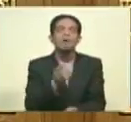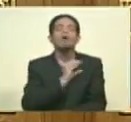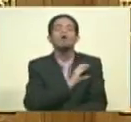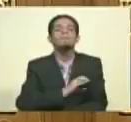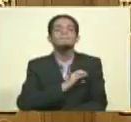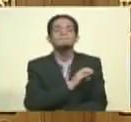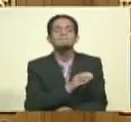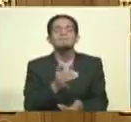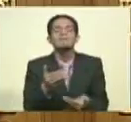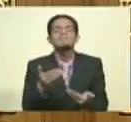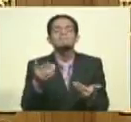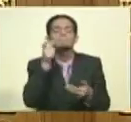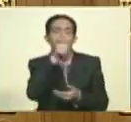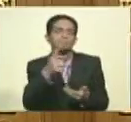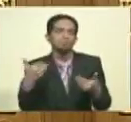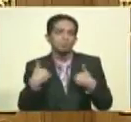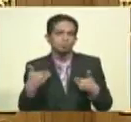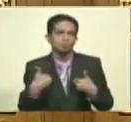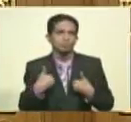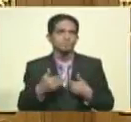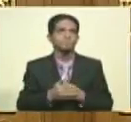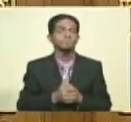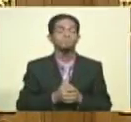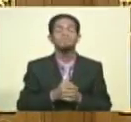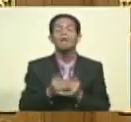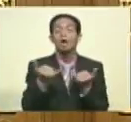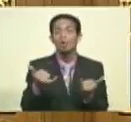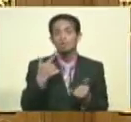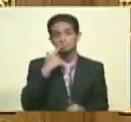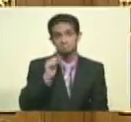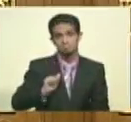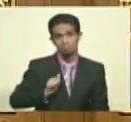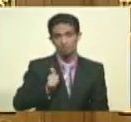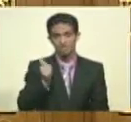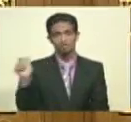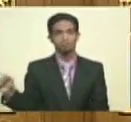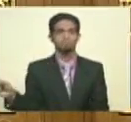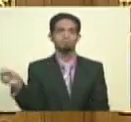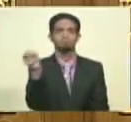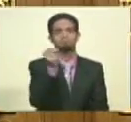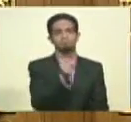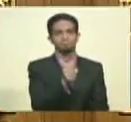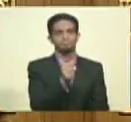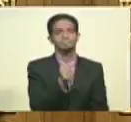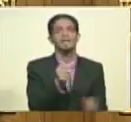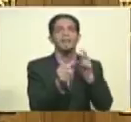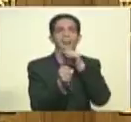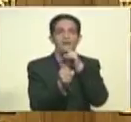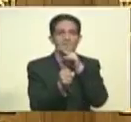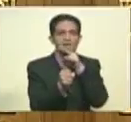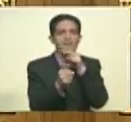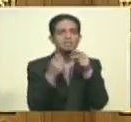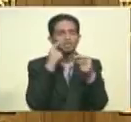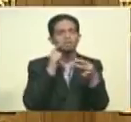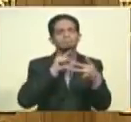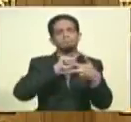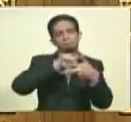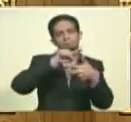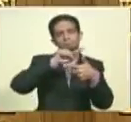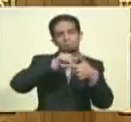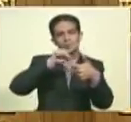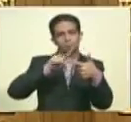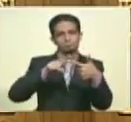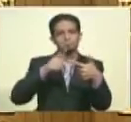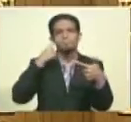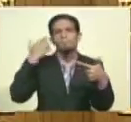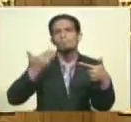constituyentas. Yo pedí este derecho de palabra para destacar dos puntos que me parecen muy importantes en este